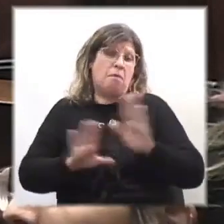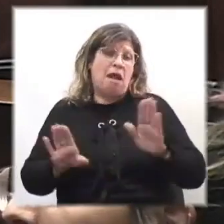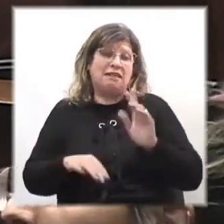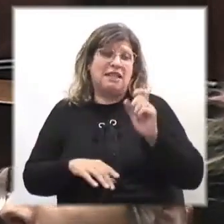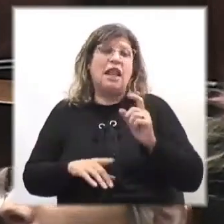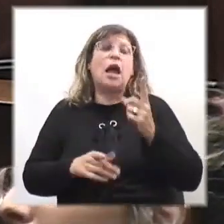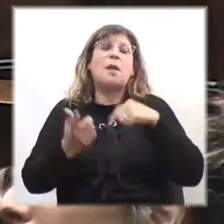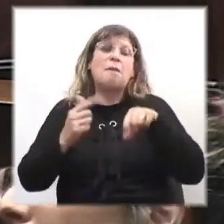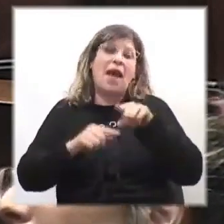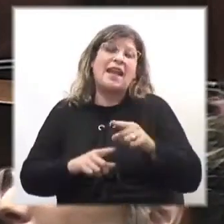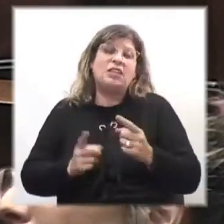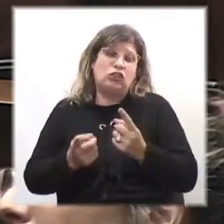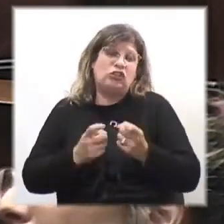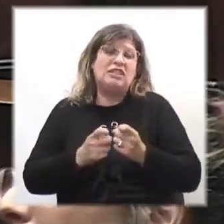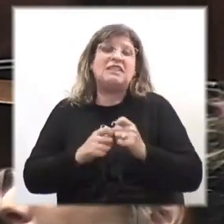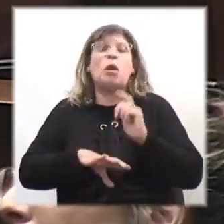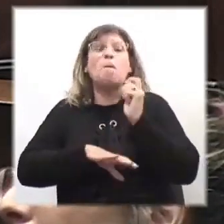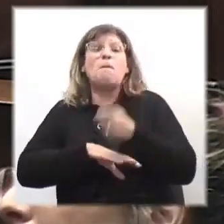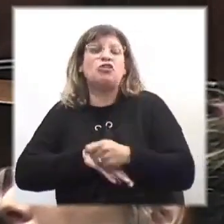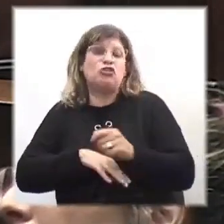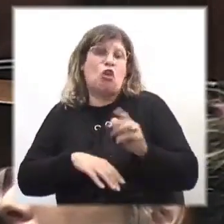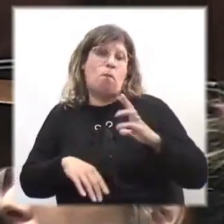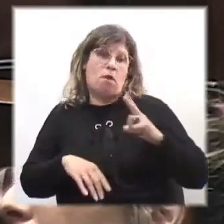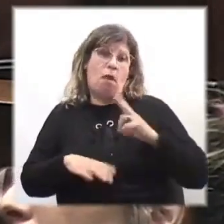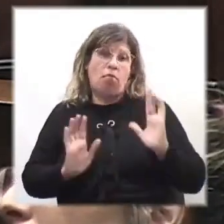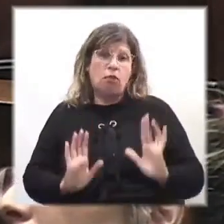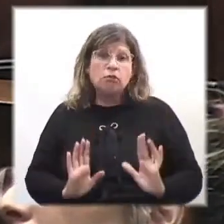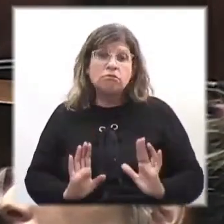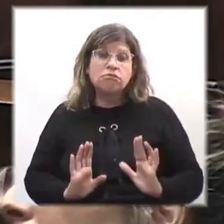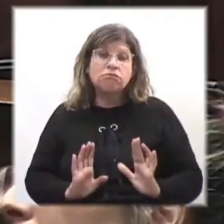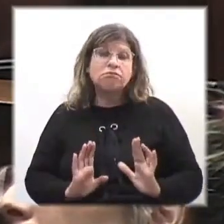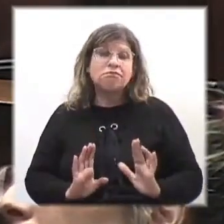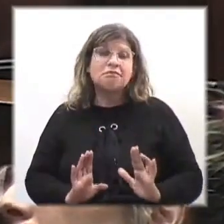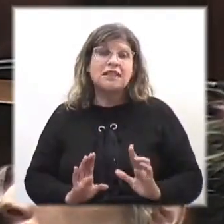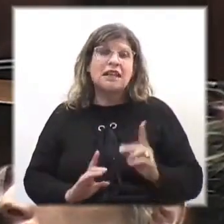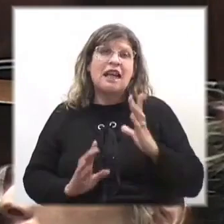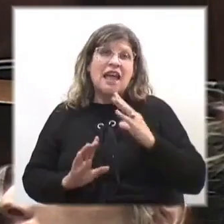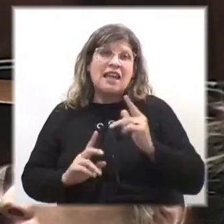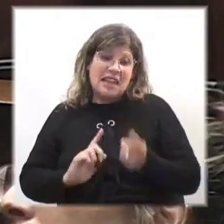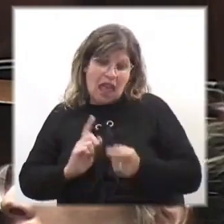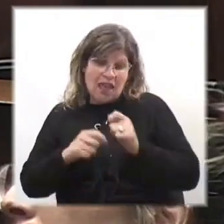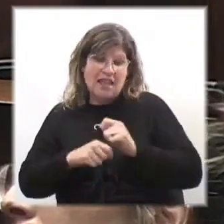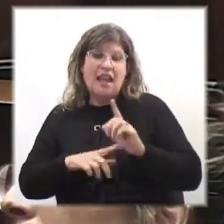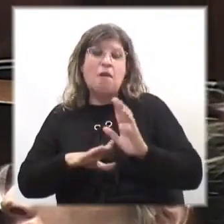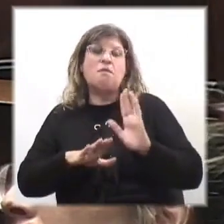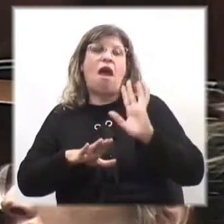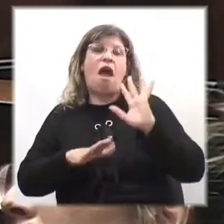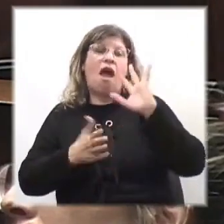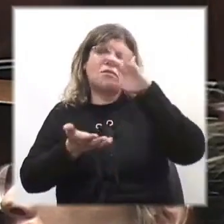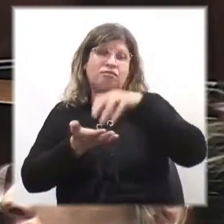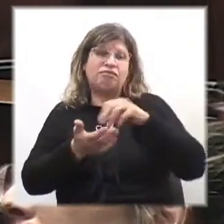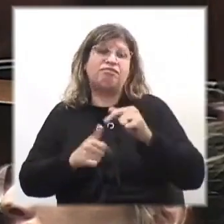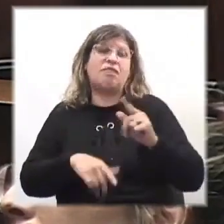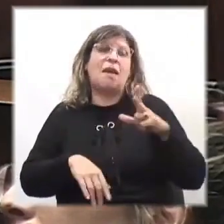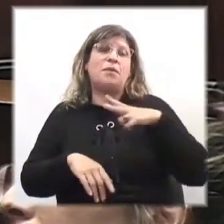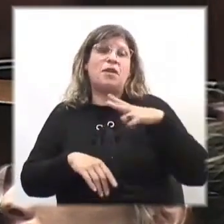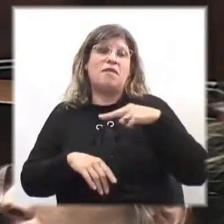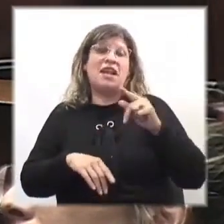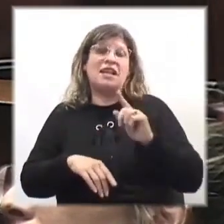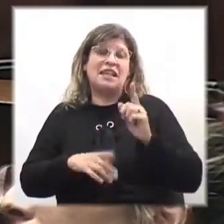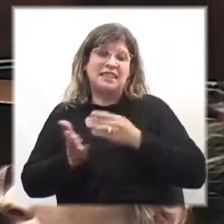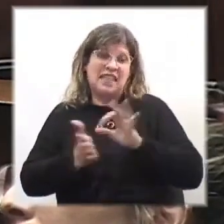para eso se necesita un inversor privado que hay que Reinstalar la privatización del servicio de agua